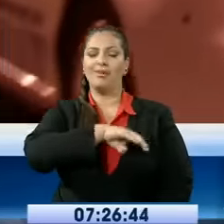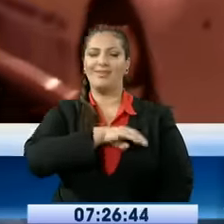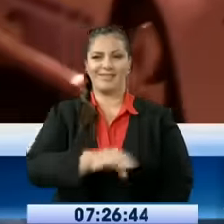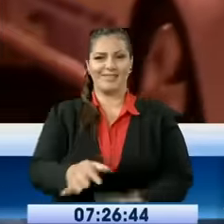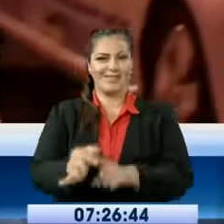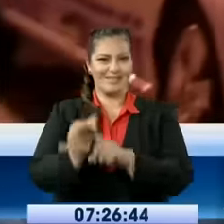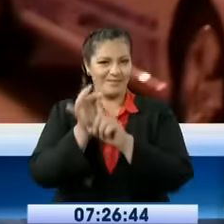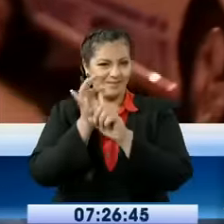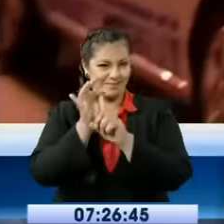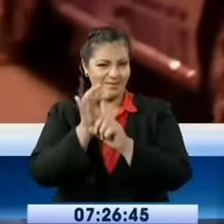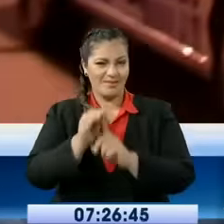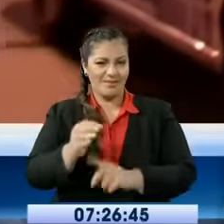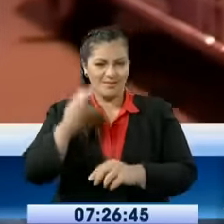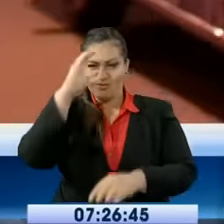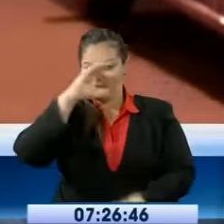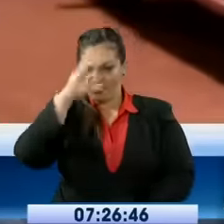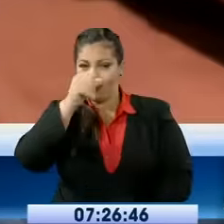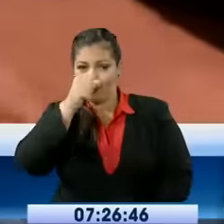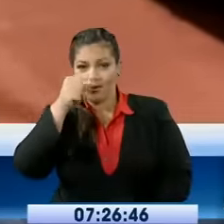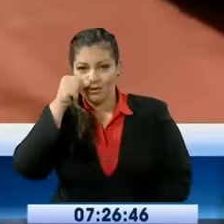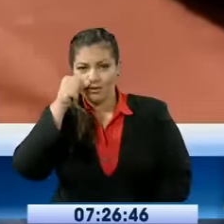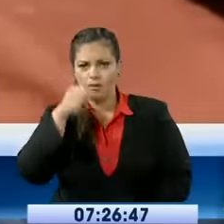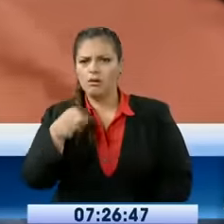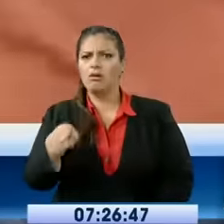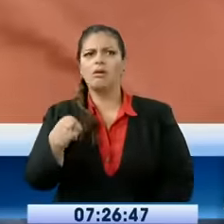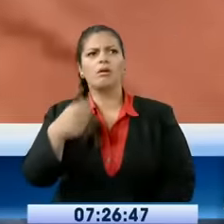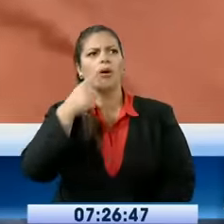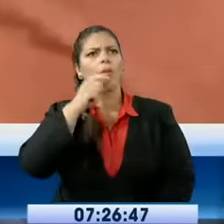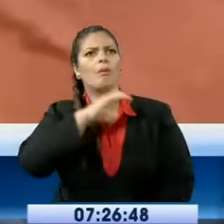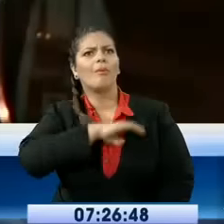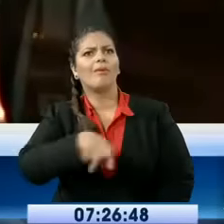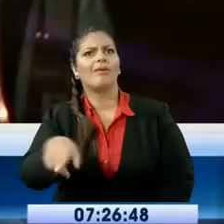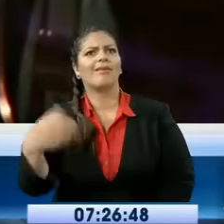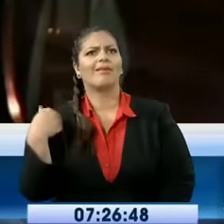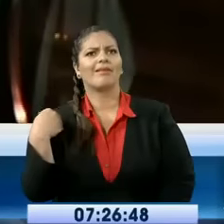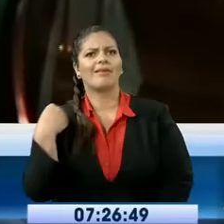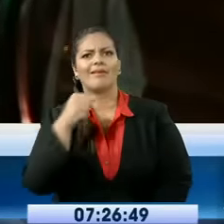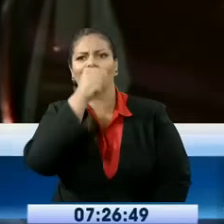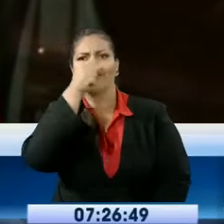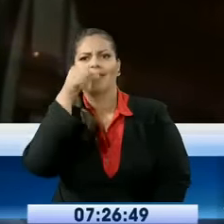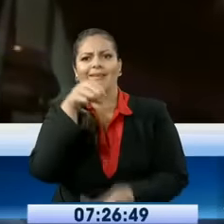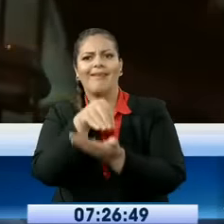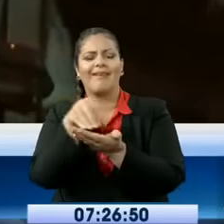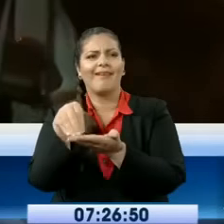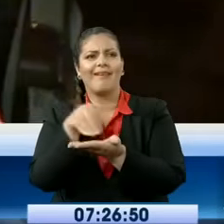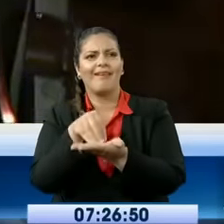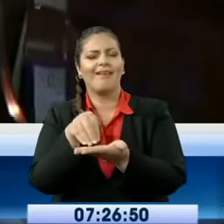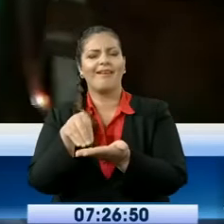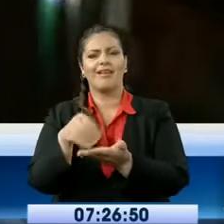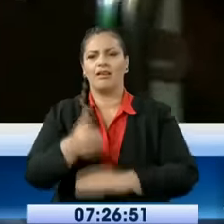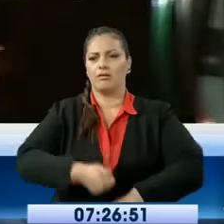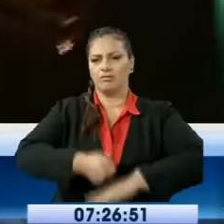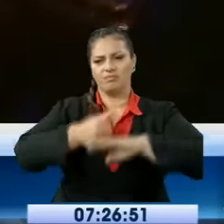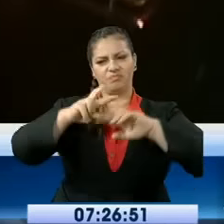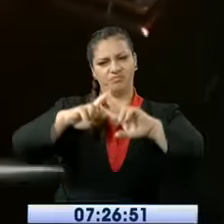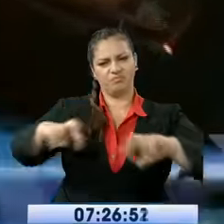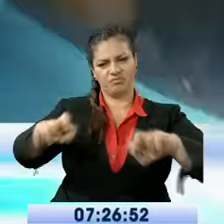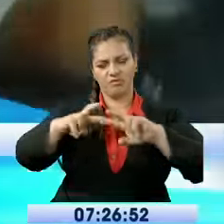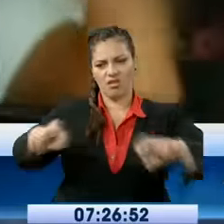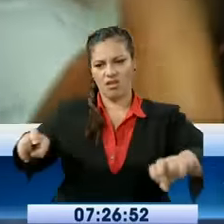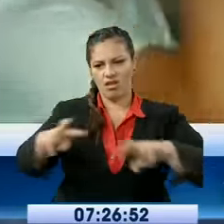irónicamente, es investigado por el delito de microtráfico de droga. El gendarme fue aprehendido durante